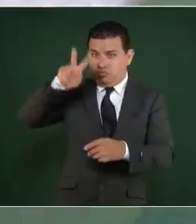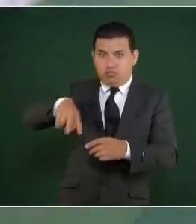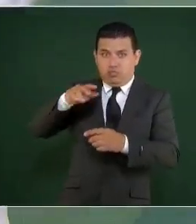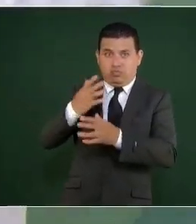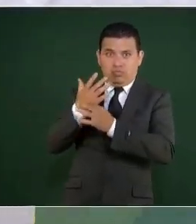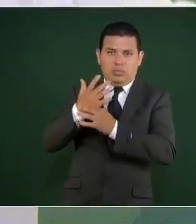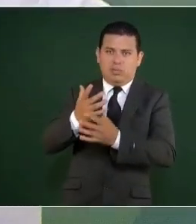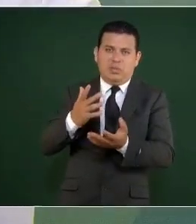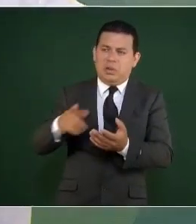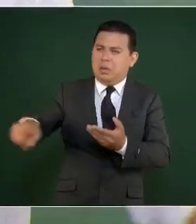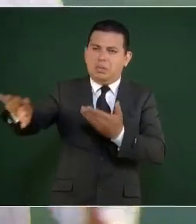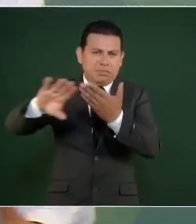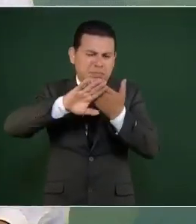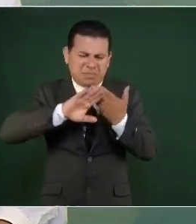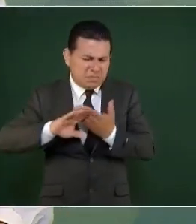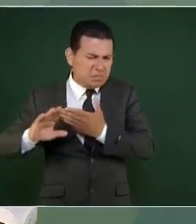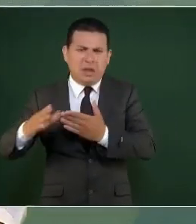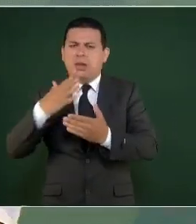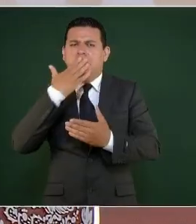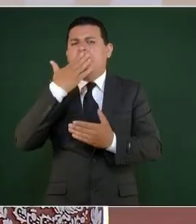un brinco.